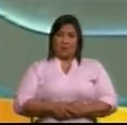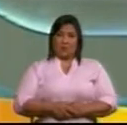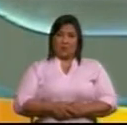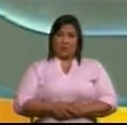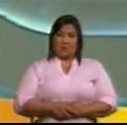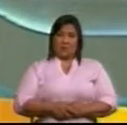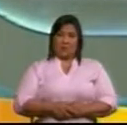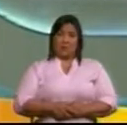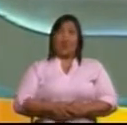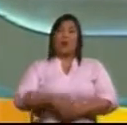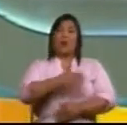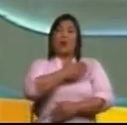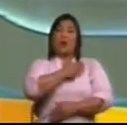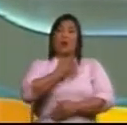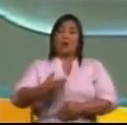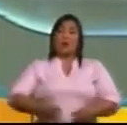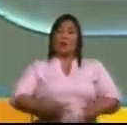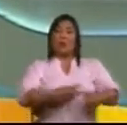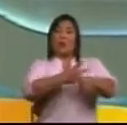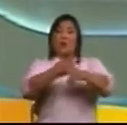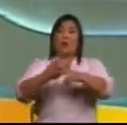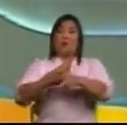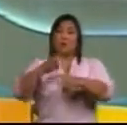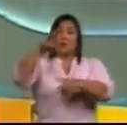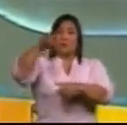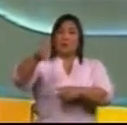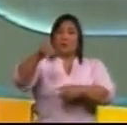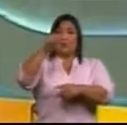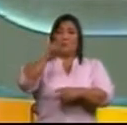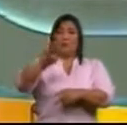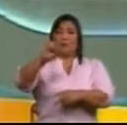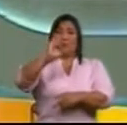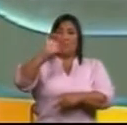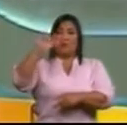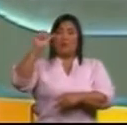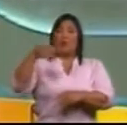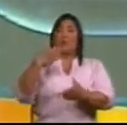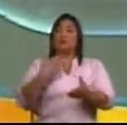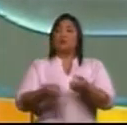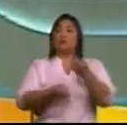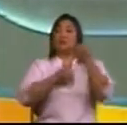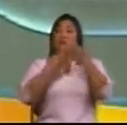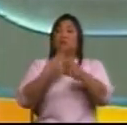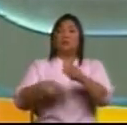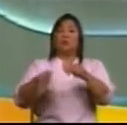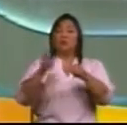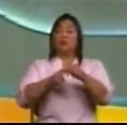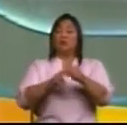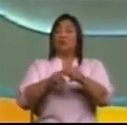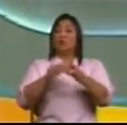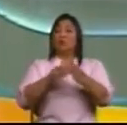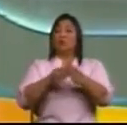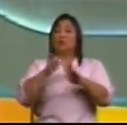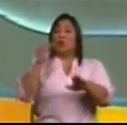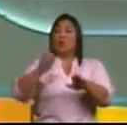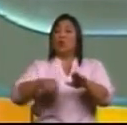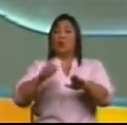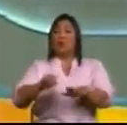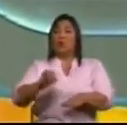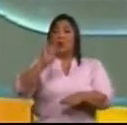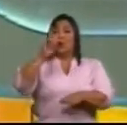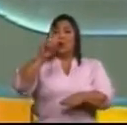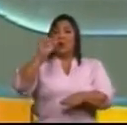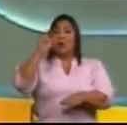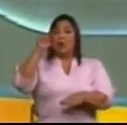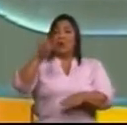La presidenta del Consejo de la Judicatura, María del Carmen Maldonado, dio a conocer las acciones tomadas contra los jueces en el caso de Iván